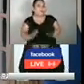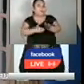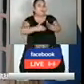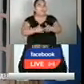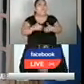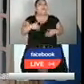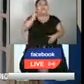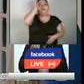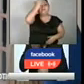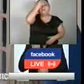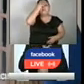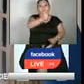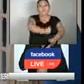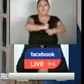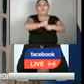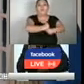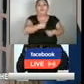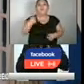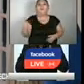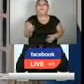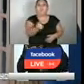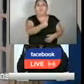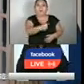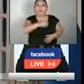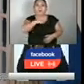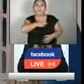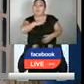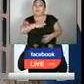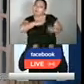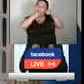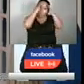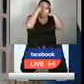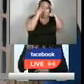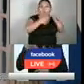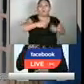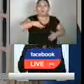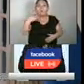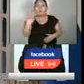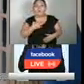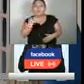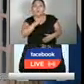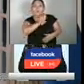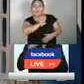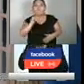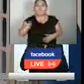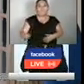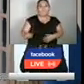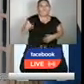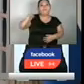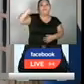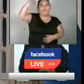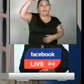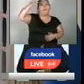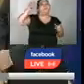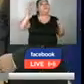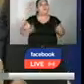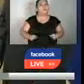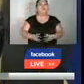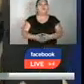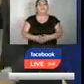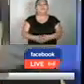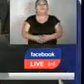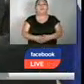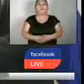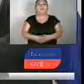para garantizar que todos los salvadoreños reciban los servicios y atenciones necesarios para su desarrollo integral desde la primera infancia.